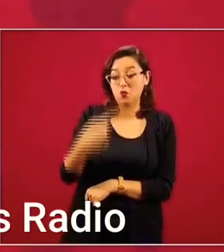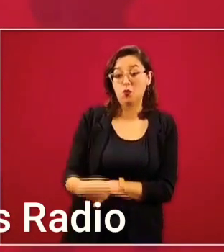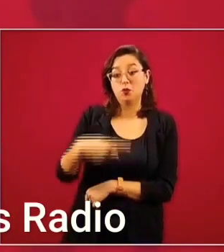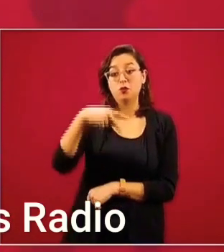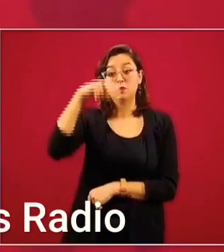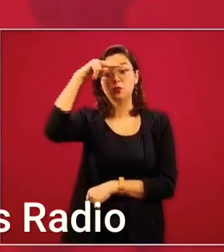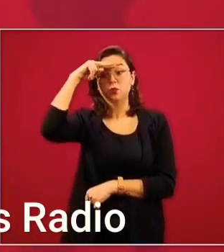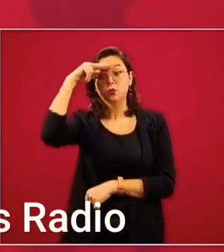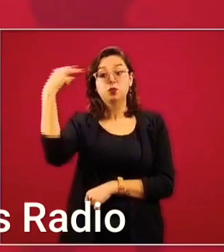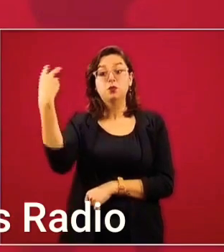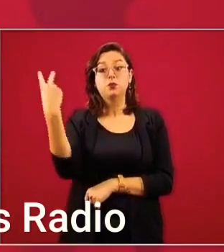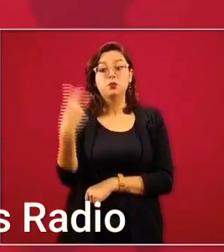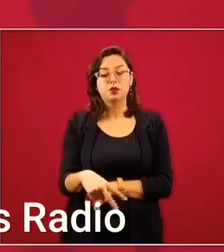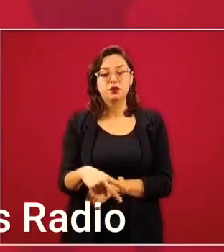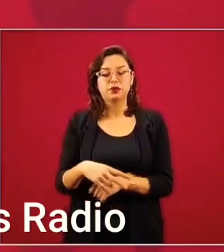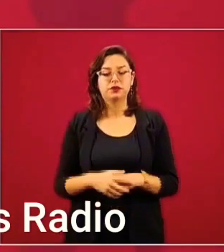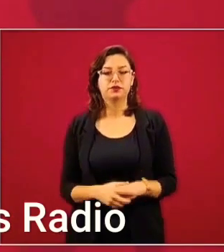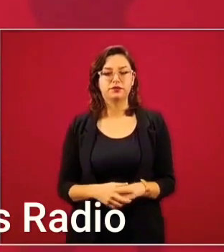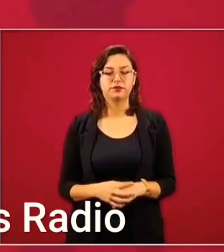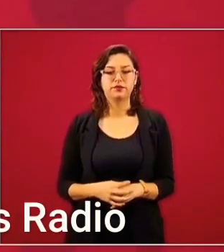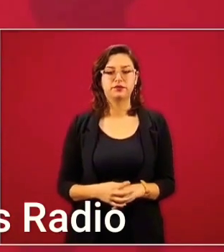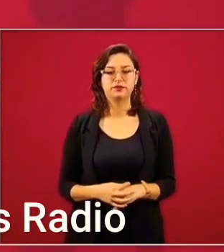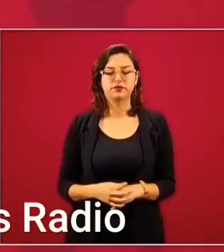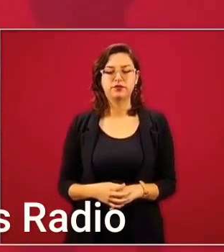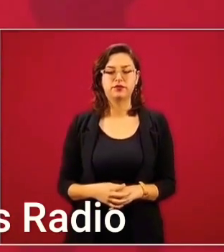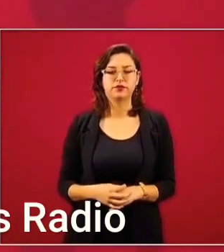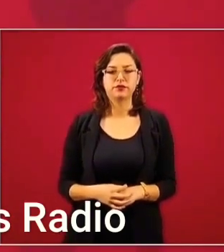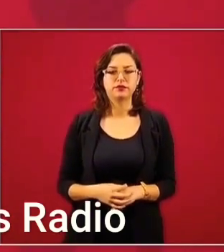Uno de los errores